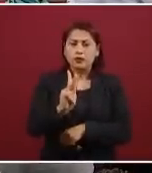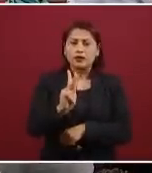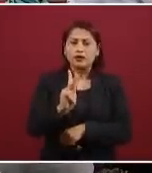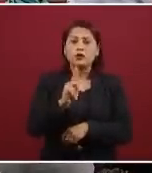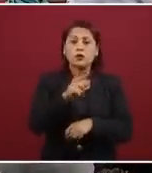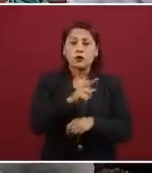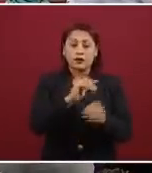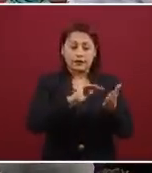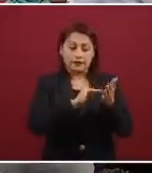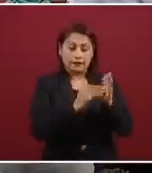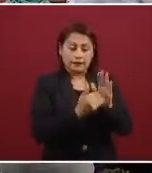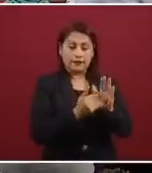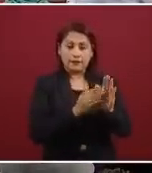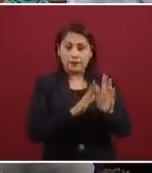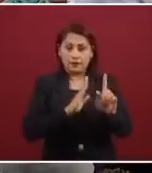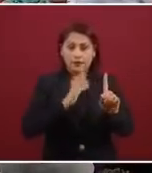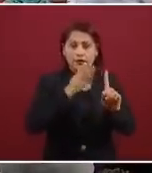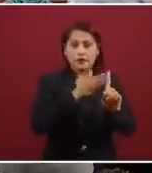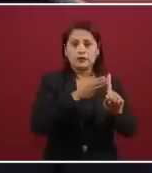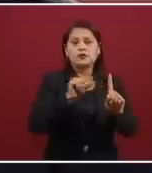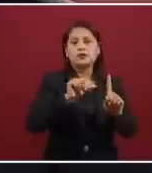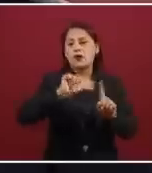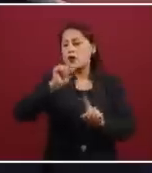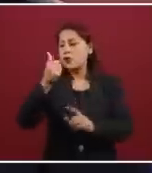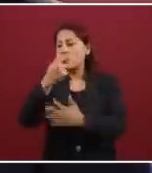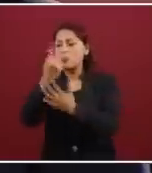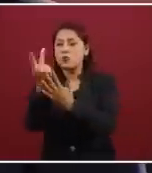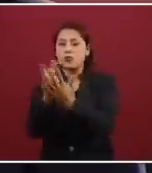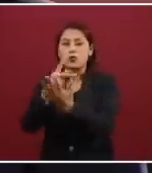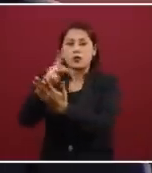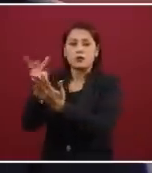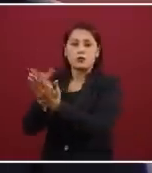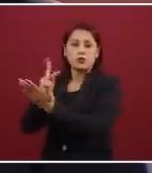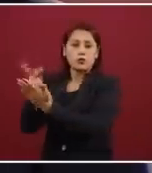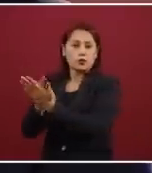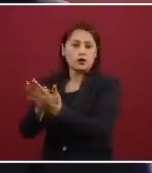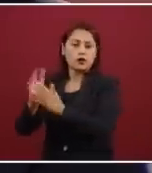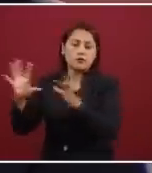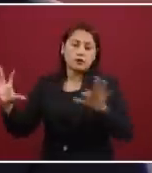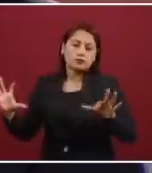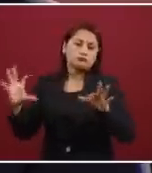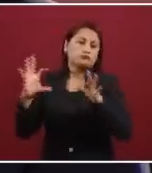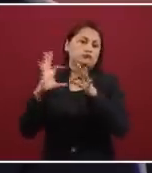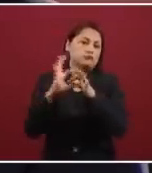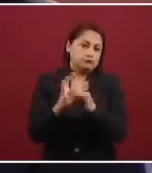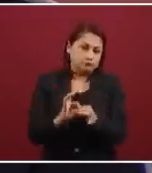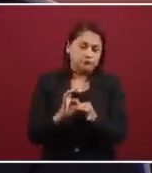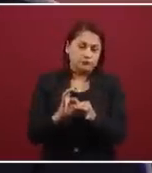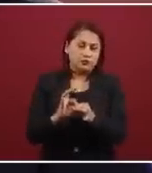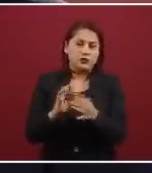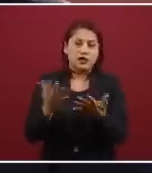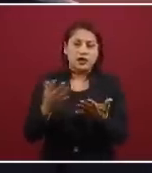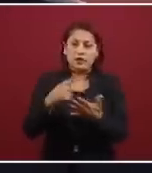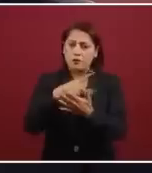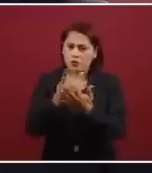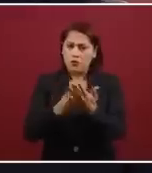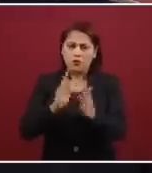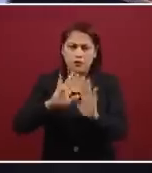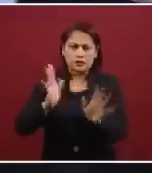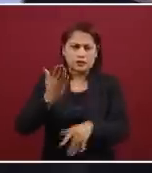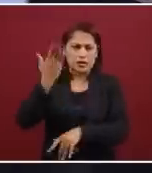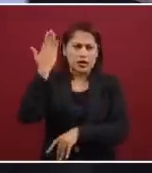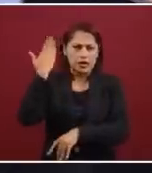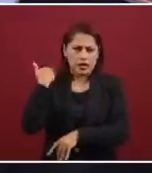programas sociales ya en curso, de los programas estratégicos que se ha dispuesto en la actual administración, de los